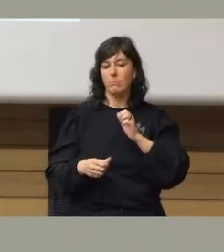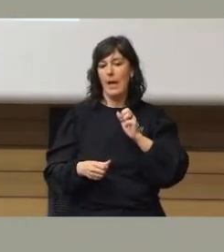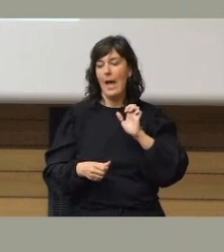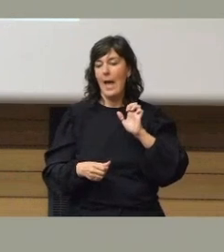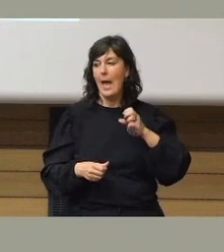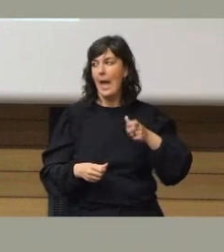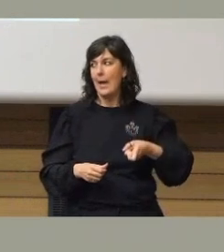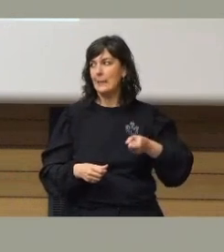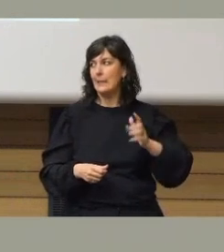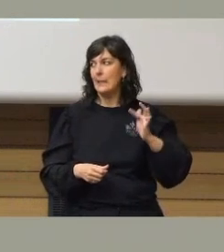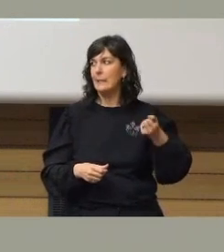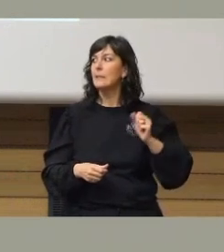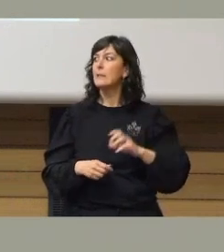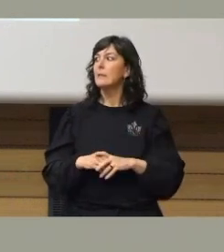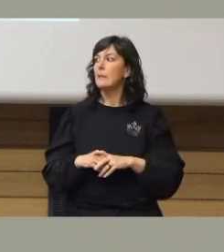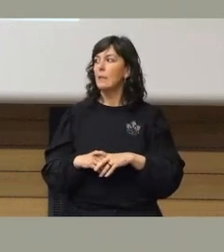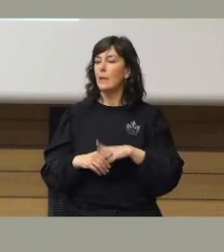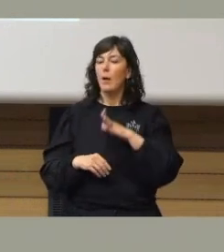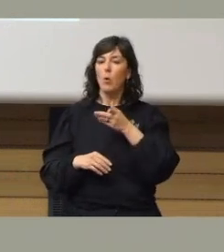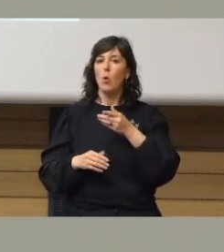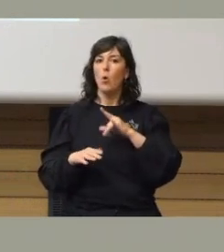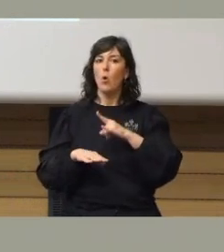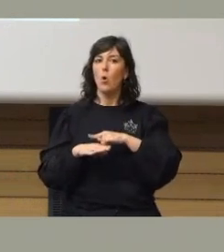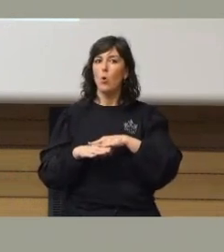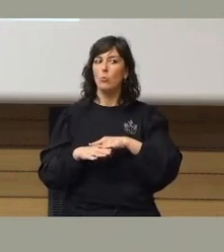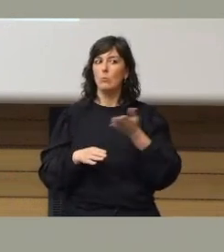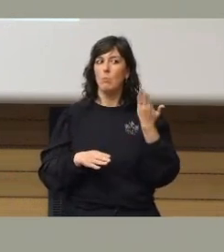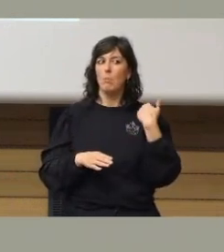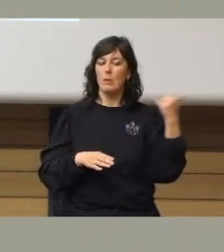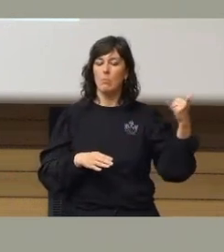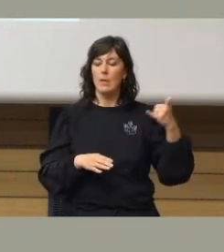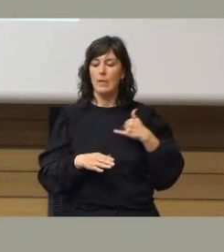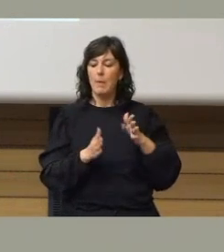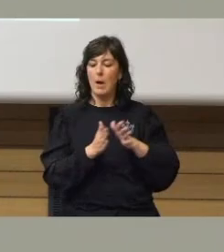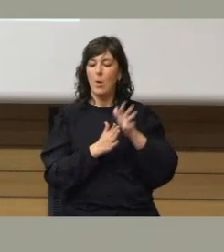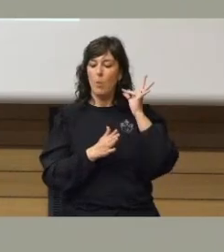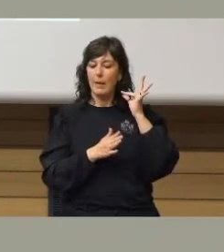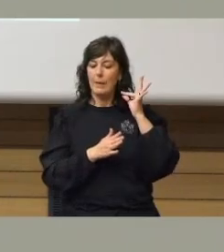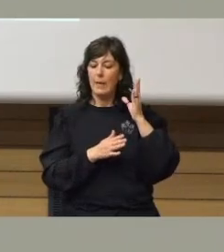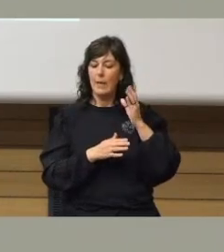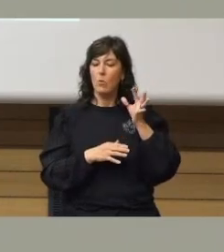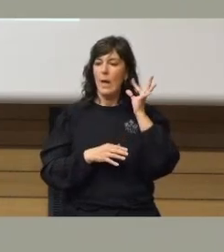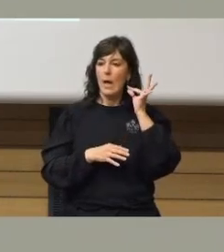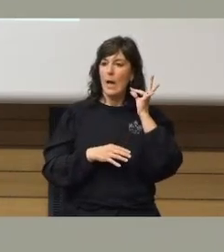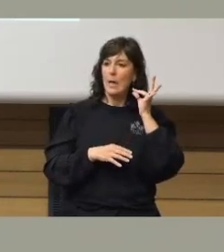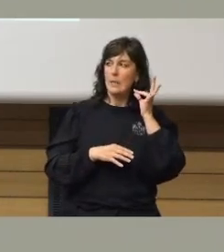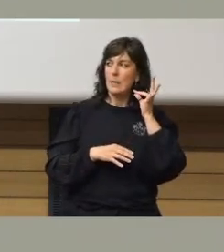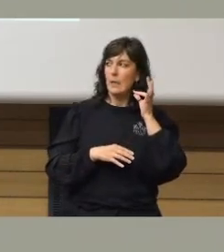que había atendido a una chica en una discoteca por consumo de éxtasis y venía acompañada por un chico. ¿Dónde está el problema?